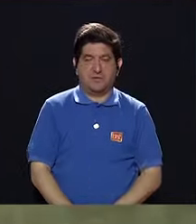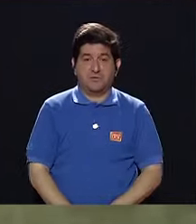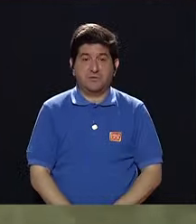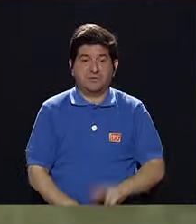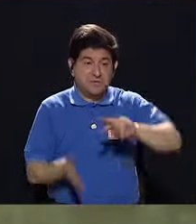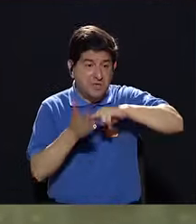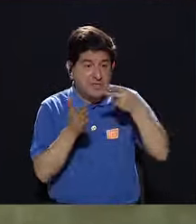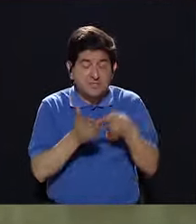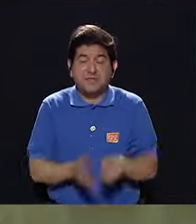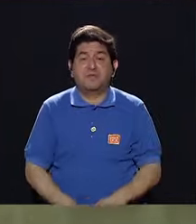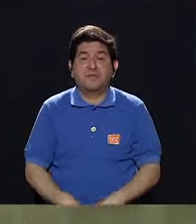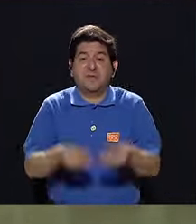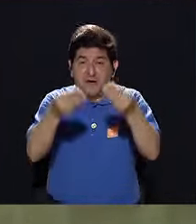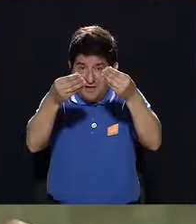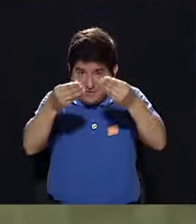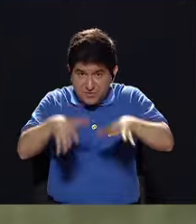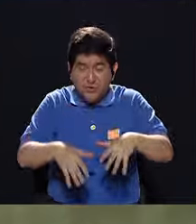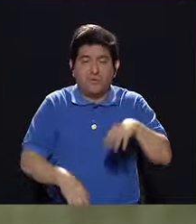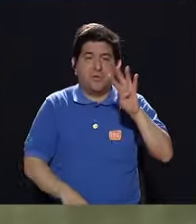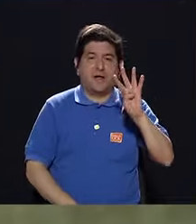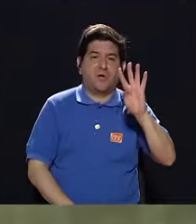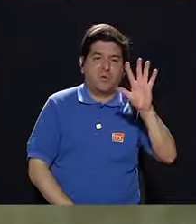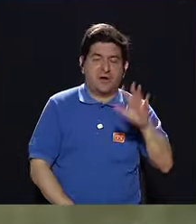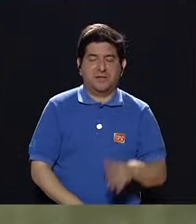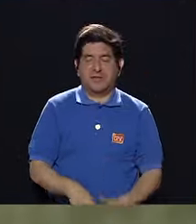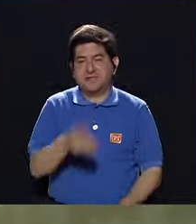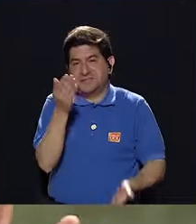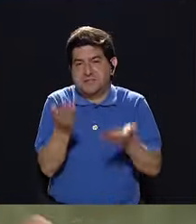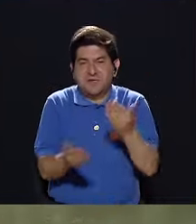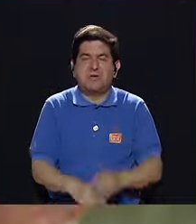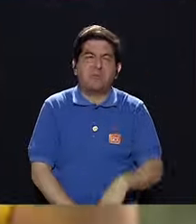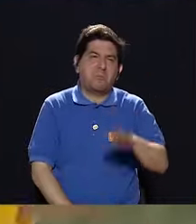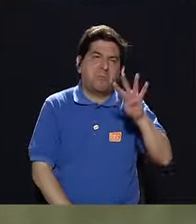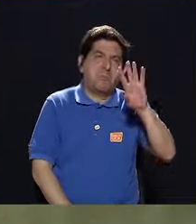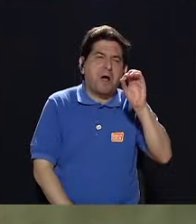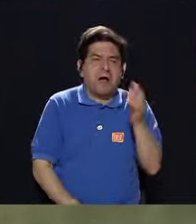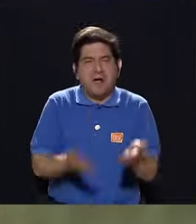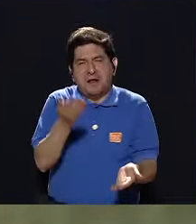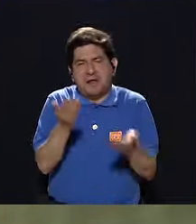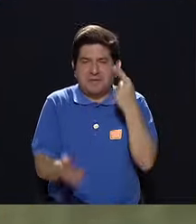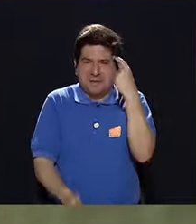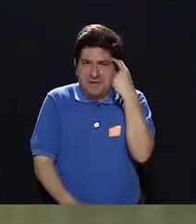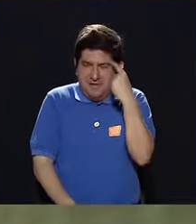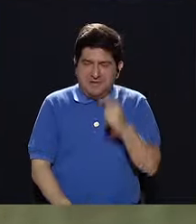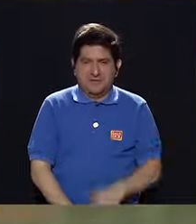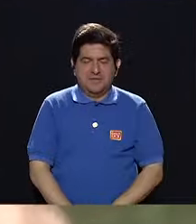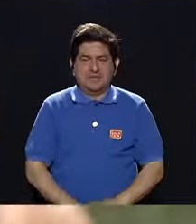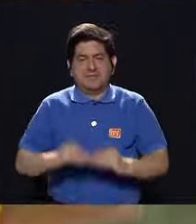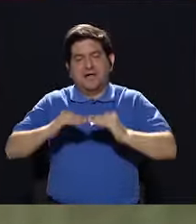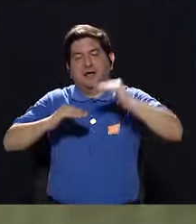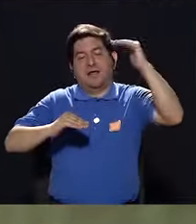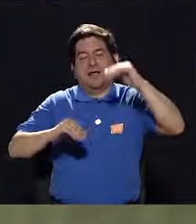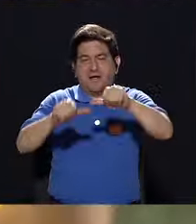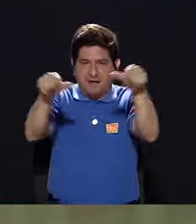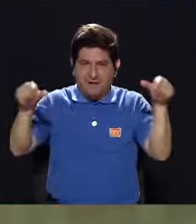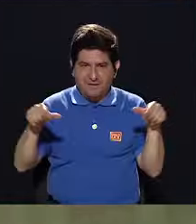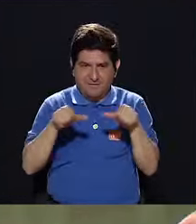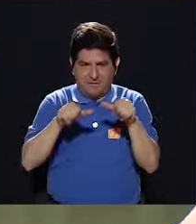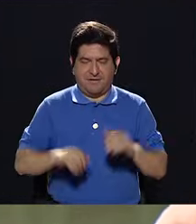cúbicos y todavía estarían sobrando 45, digamos que 40 si quitamos lo de la parte más